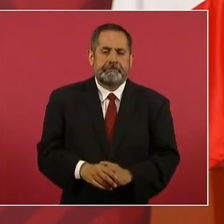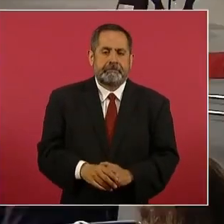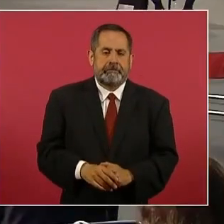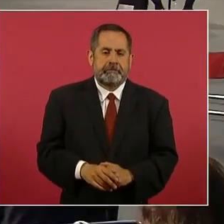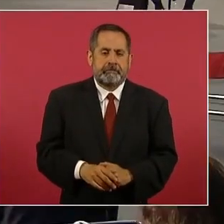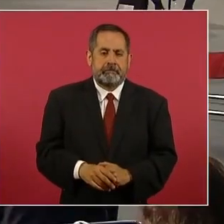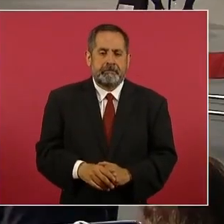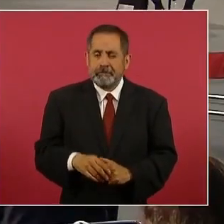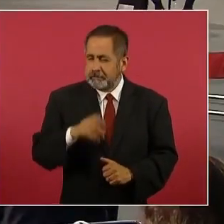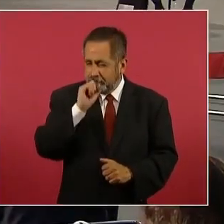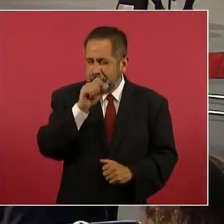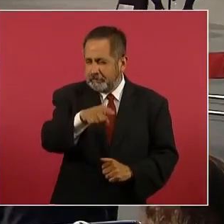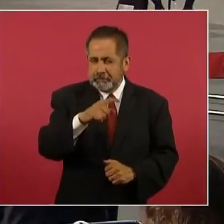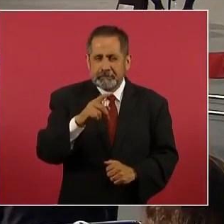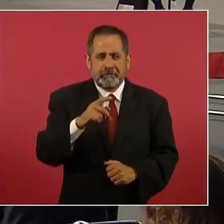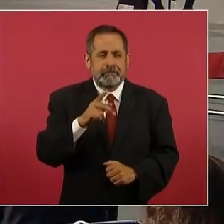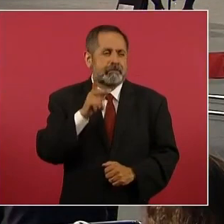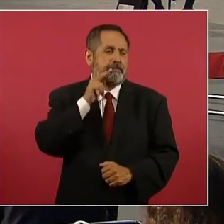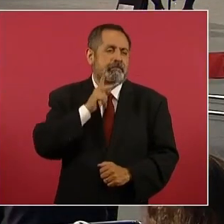en Pemex,